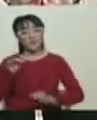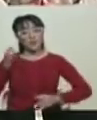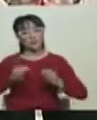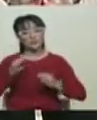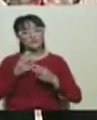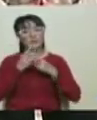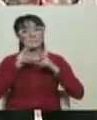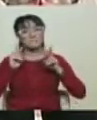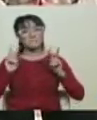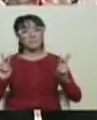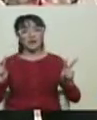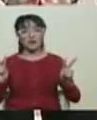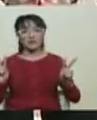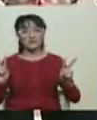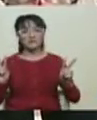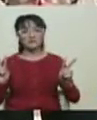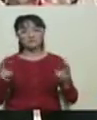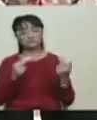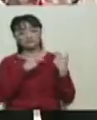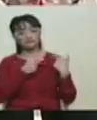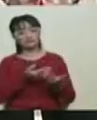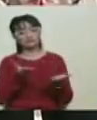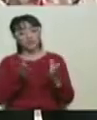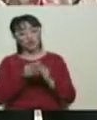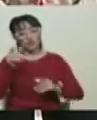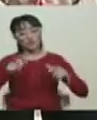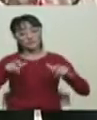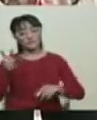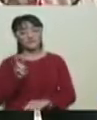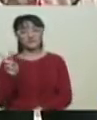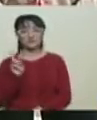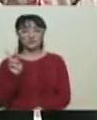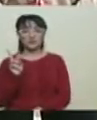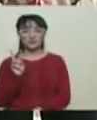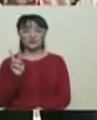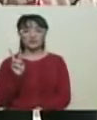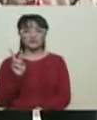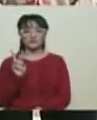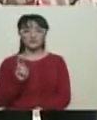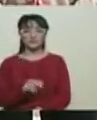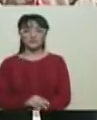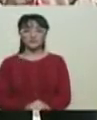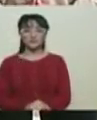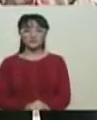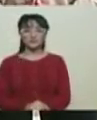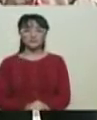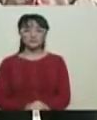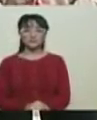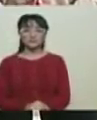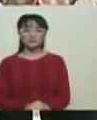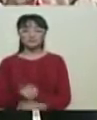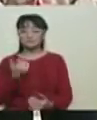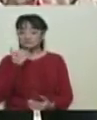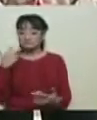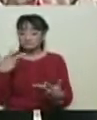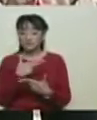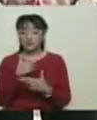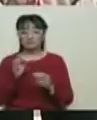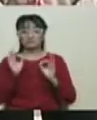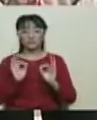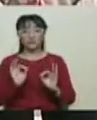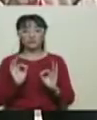de estabilidad, y está en las manos de todos los venezolanos en esta etapa ya de remate y